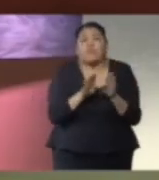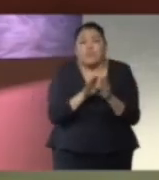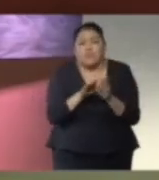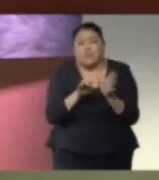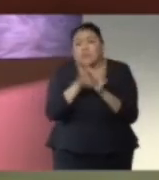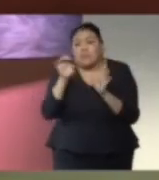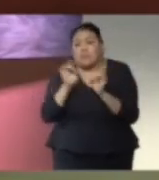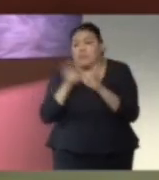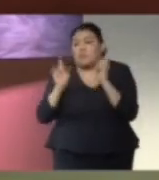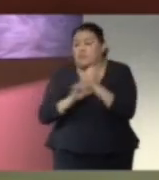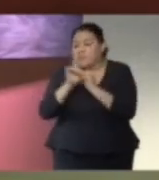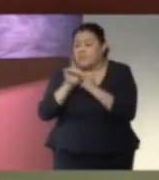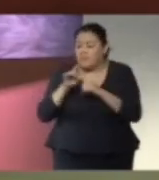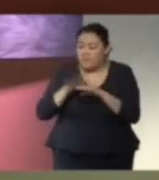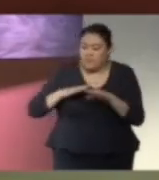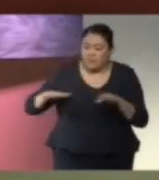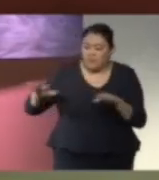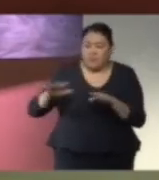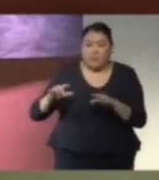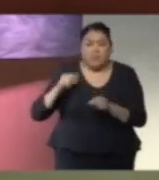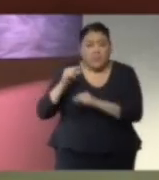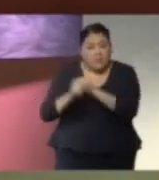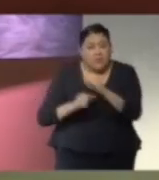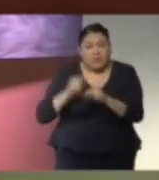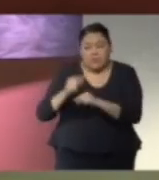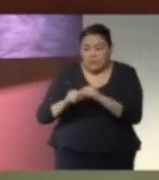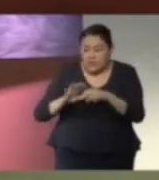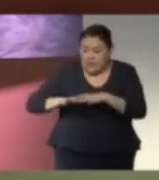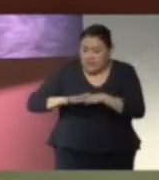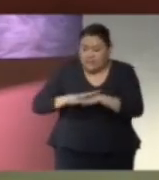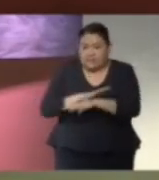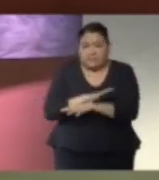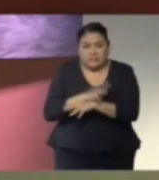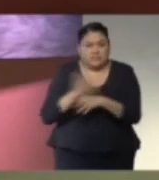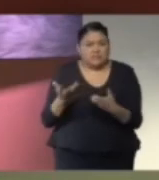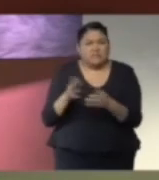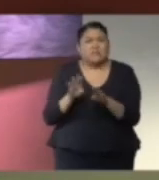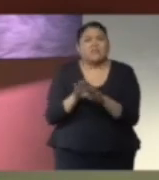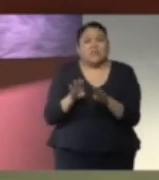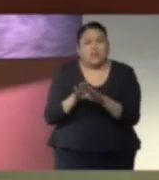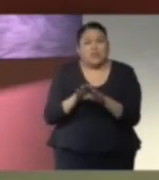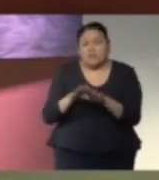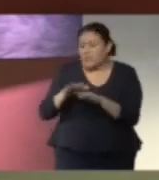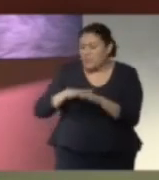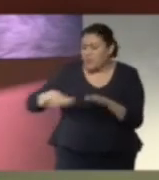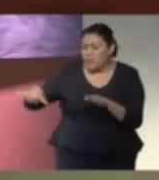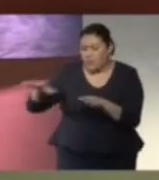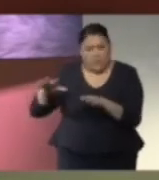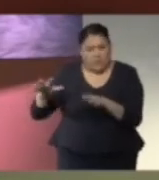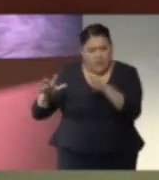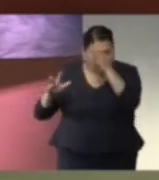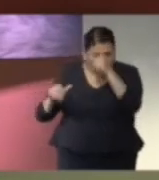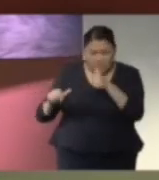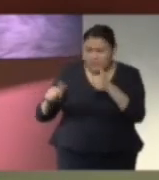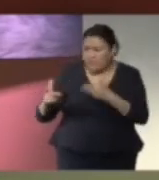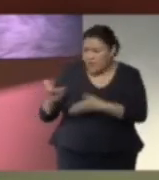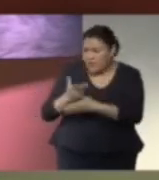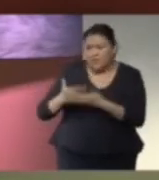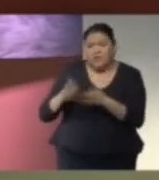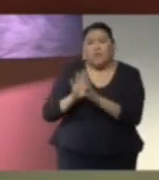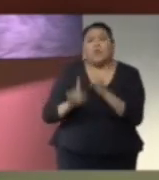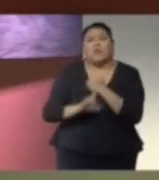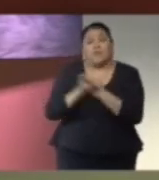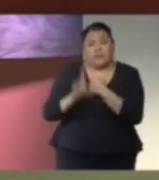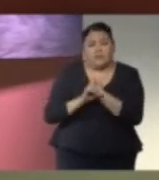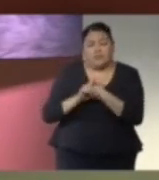problemas sociales, sino también cómo vamos coproduciendo ciertas formas de saber y de conocimiento con otros, reconociendo